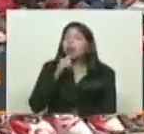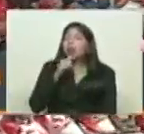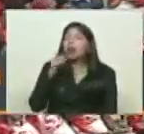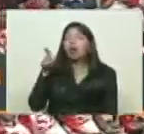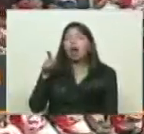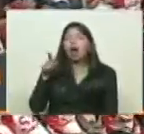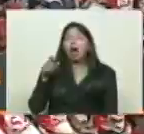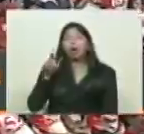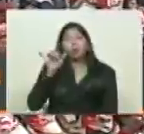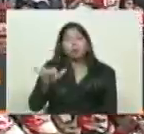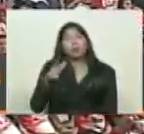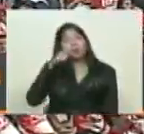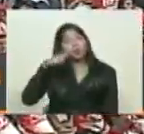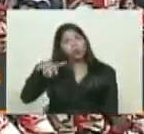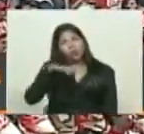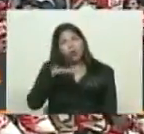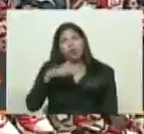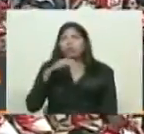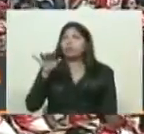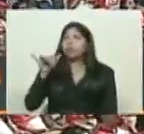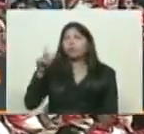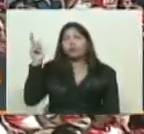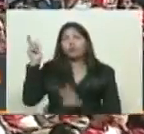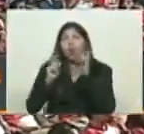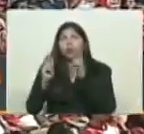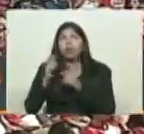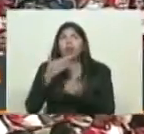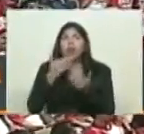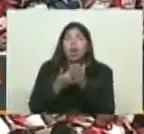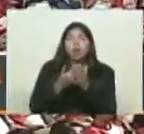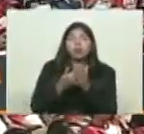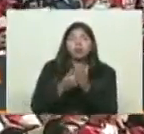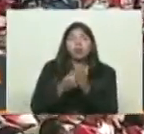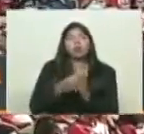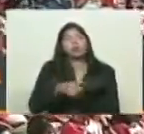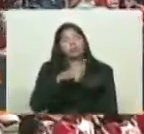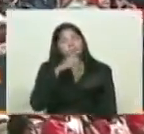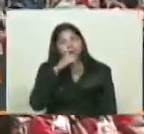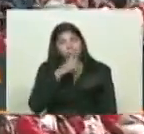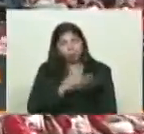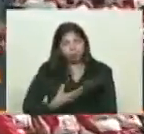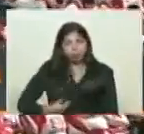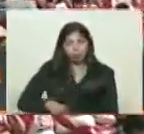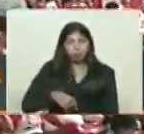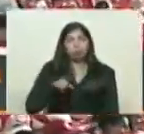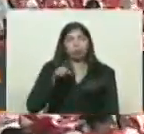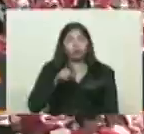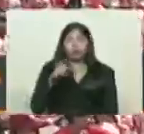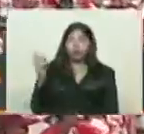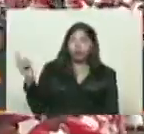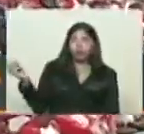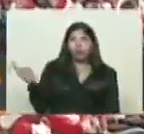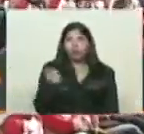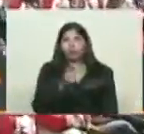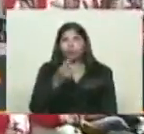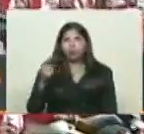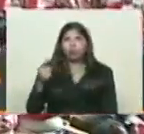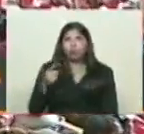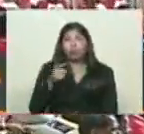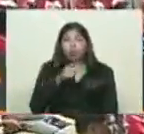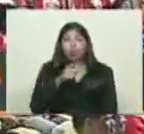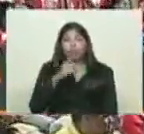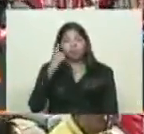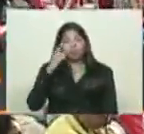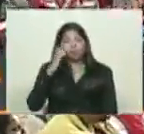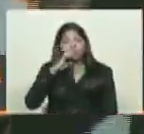consciente, gracias al comandante Chávez, pero también fue gracias al presidente Nicolás Maduro, un estadista que, a pesar